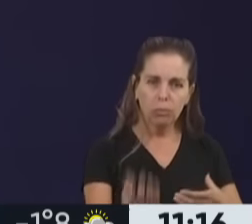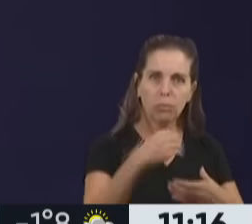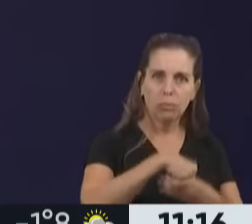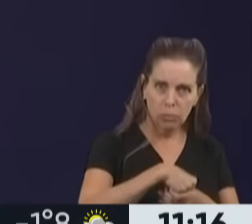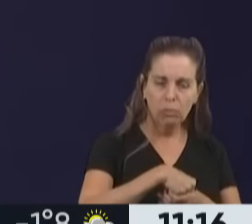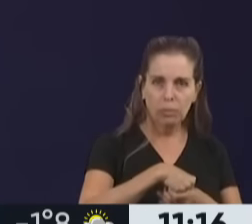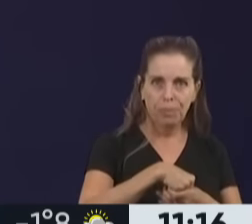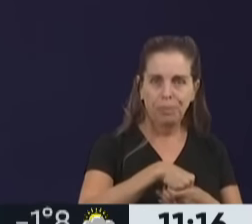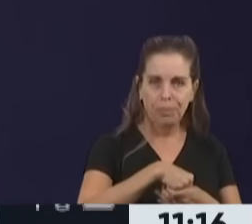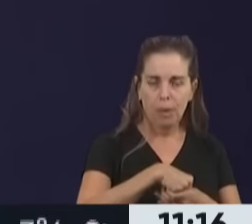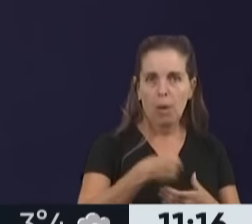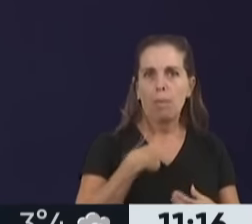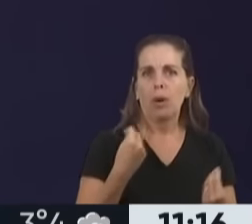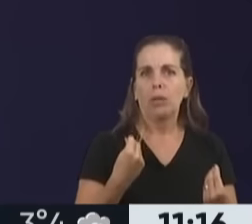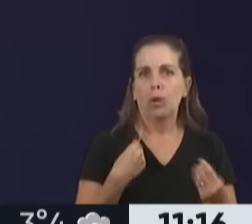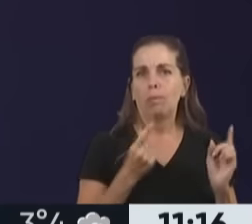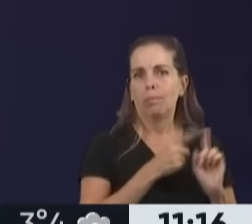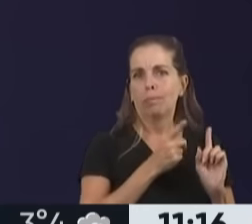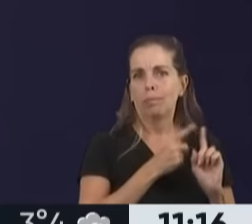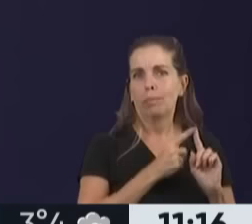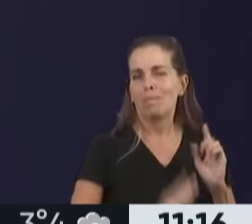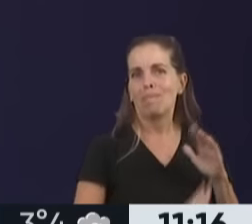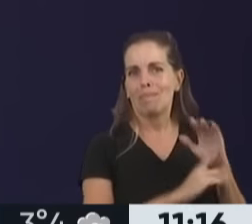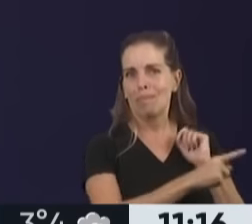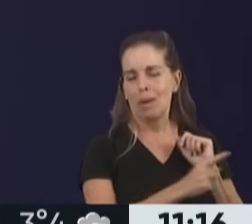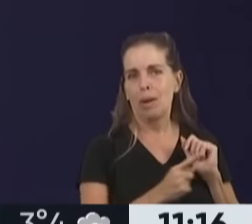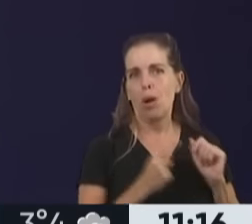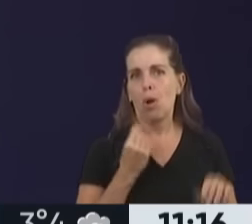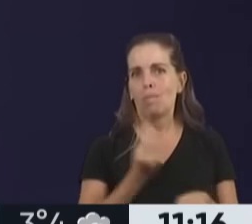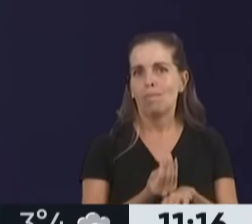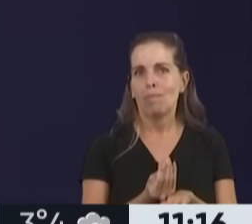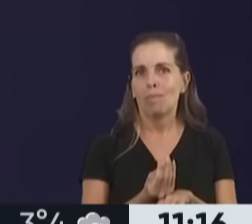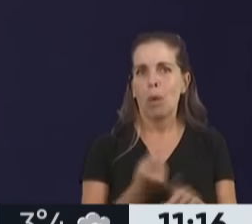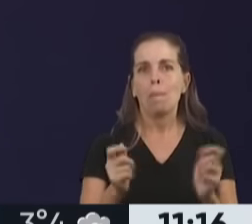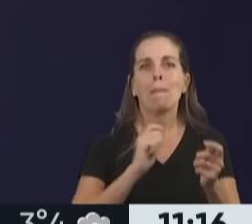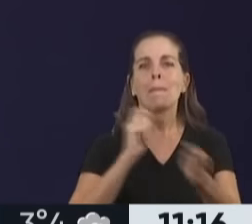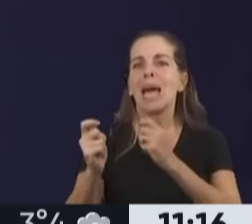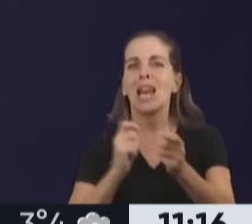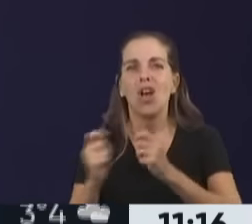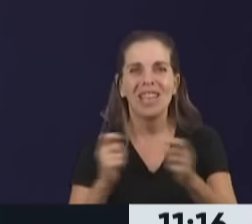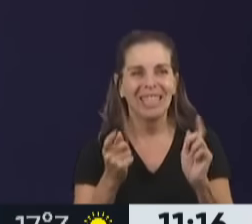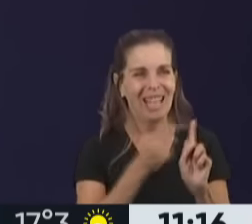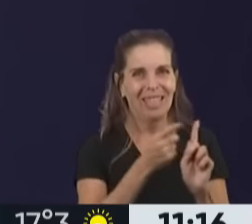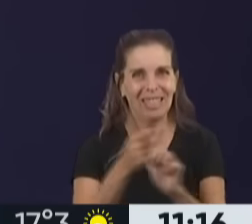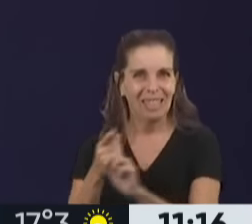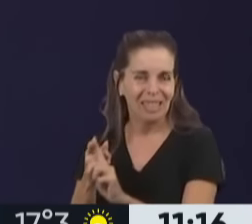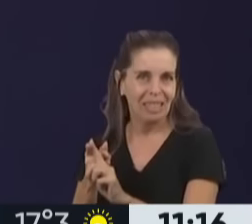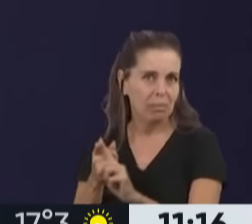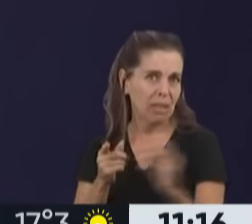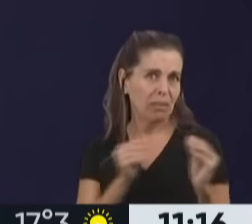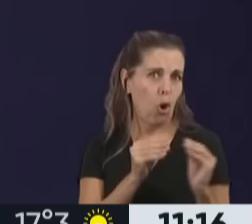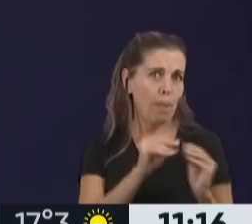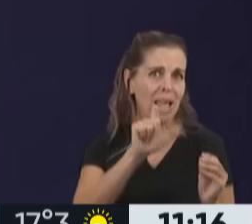importante porque soy el contacto o uno de los contactos que tiene este gobierno con la prensa junto con con Javier lanari